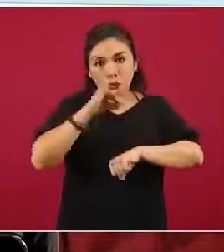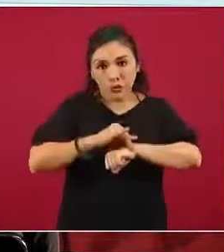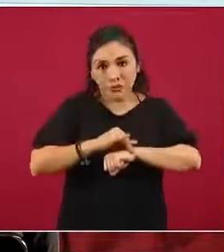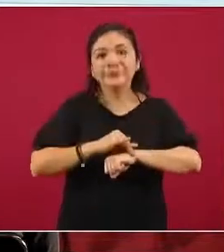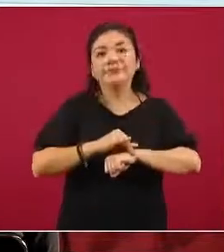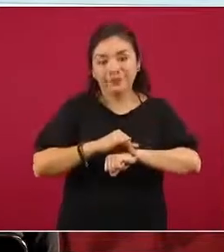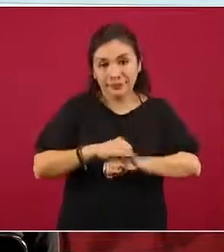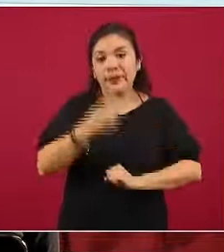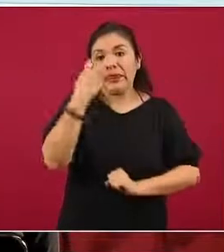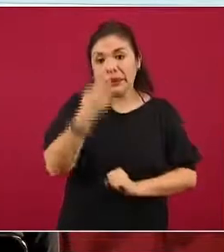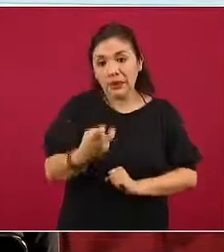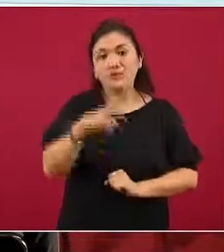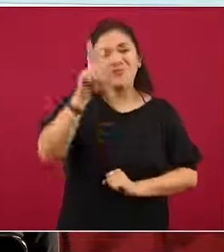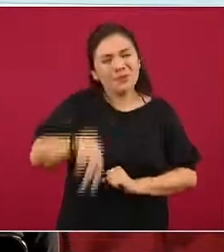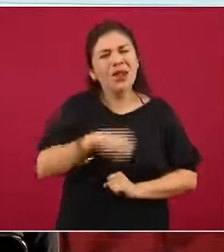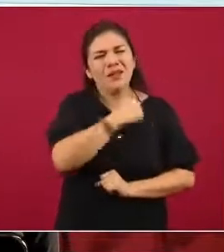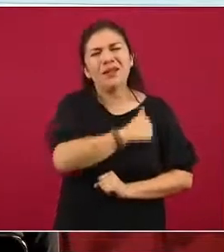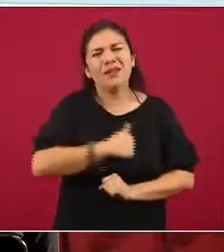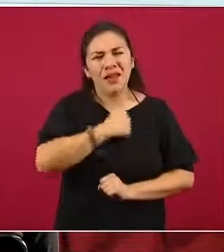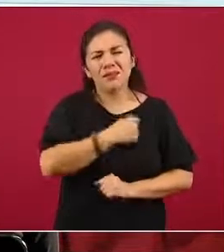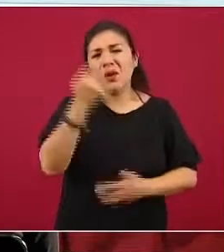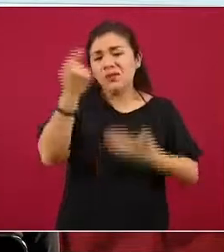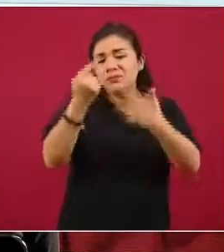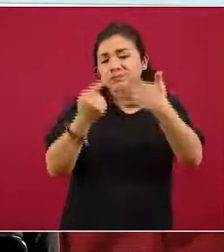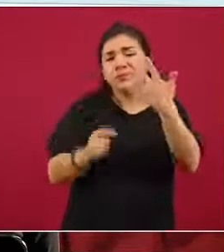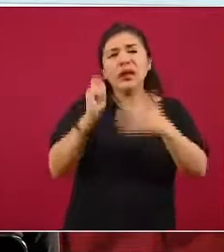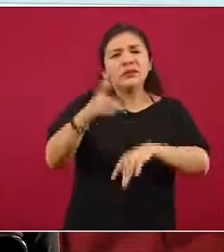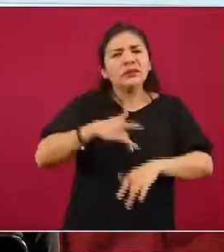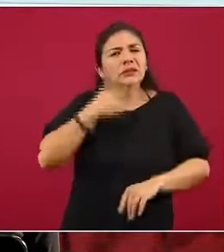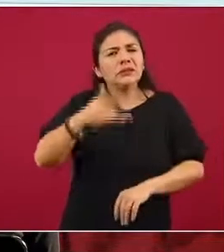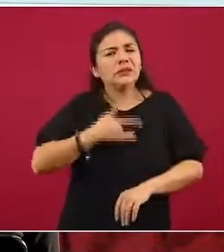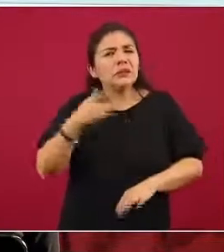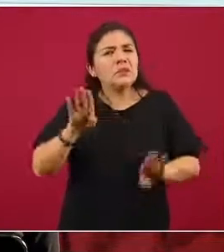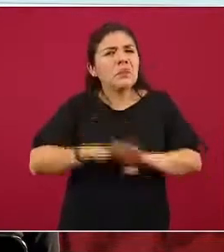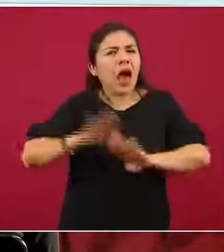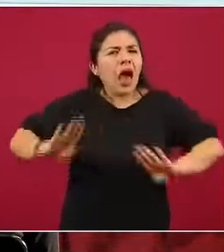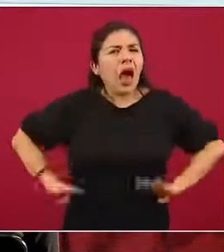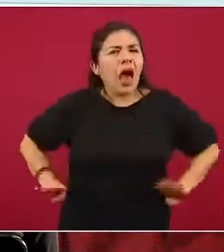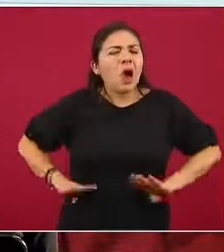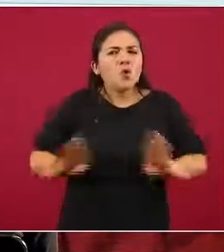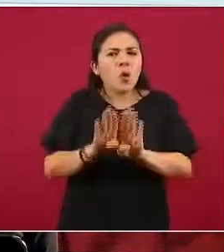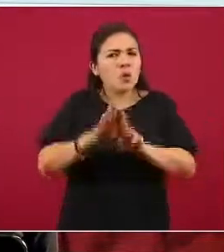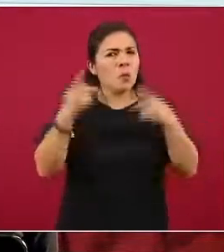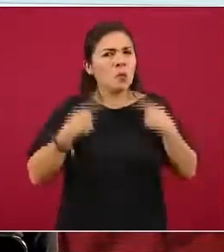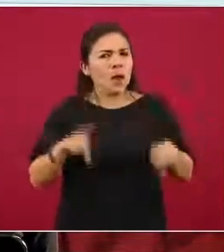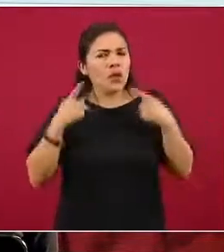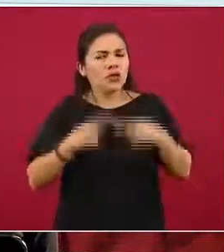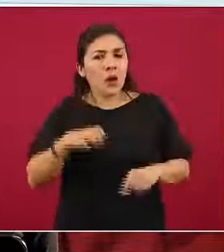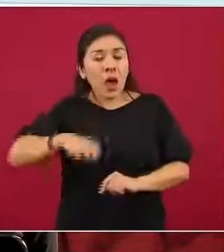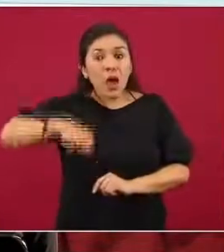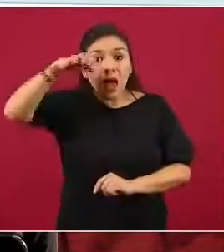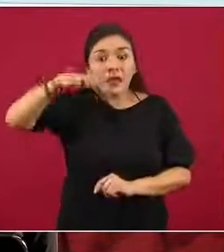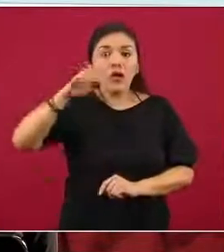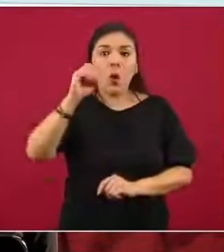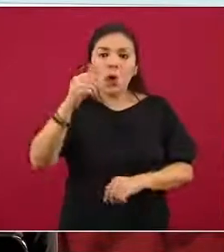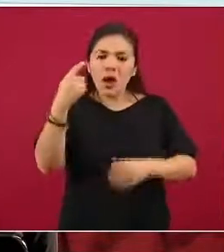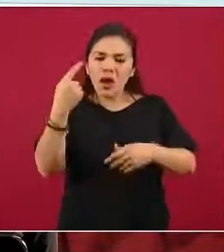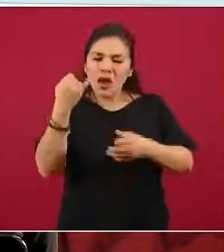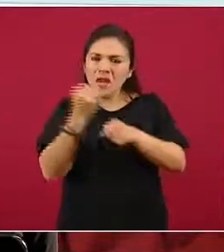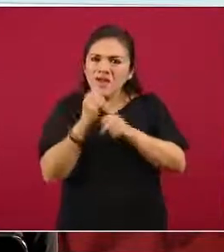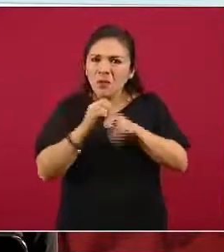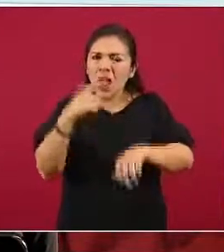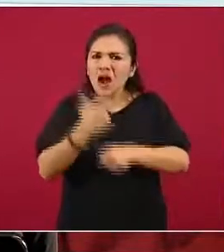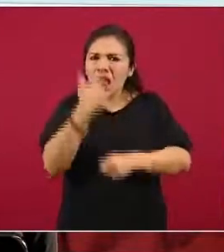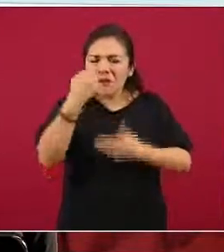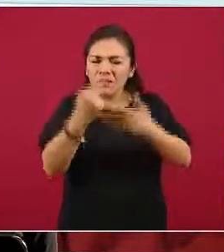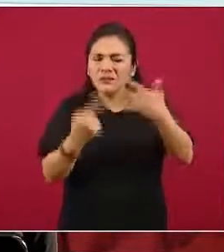Entonces, lamentablemente estos son de la sintomatología que pues una persona con datos graves tiene,